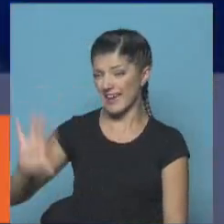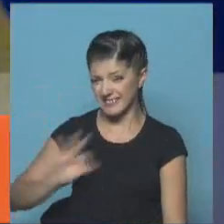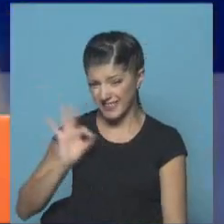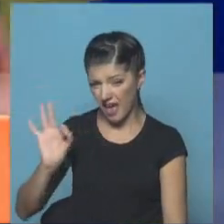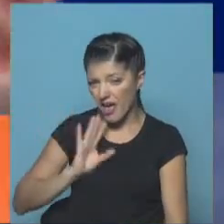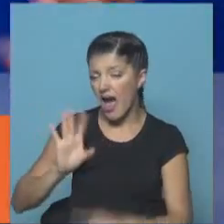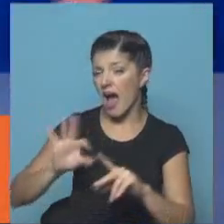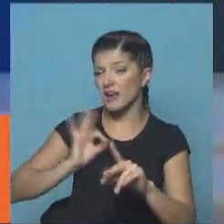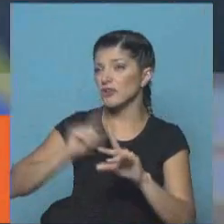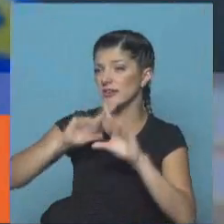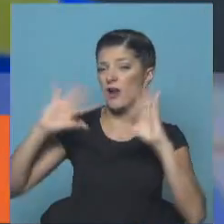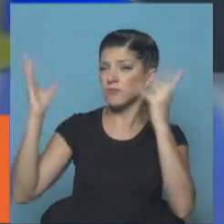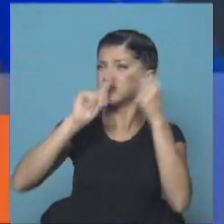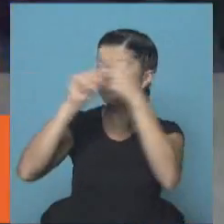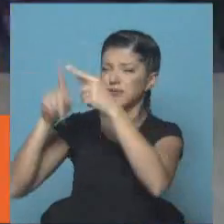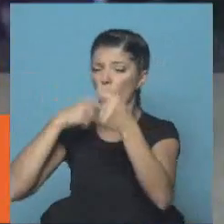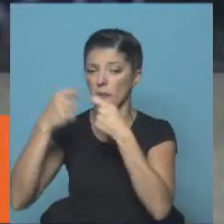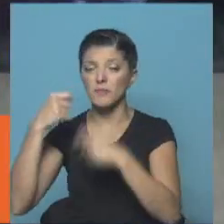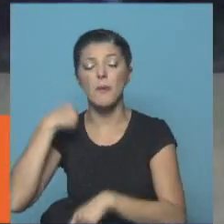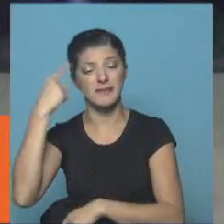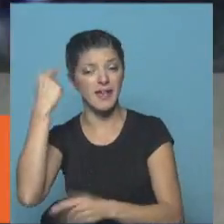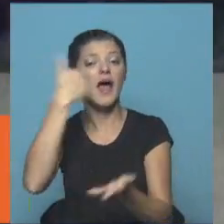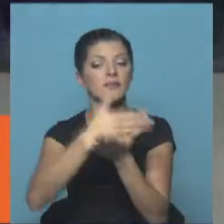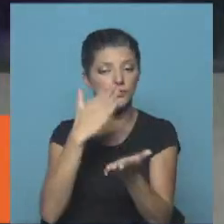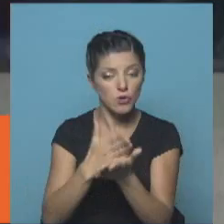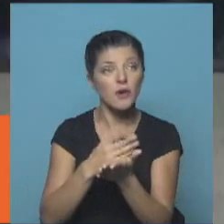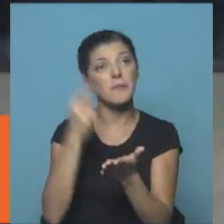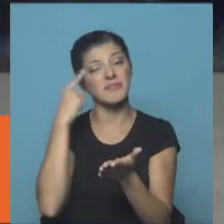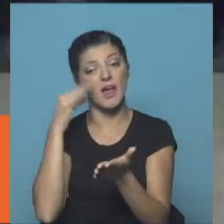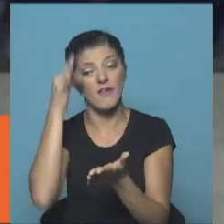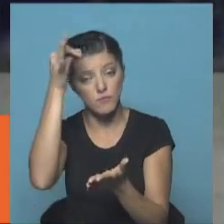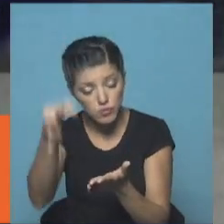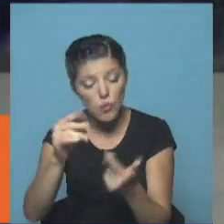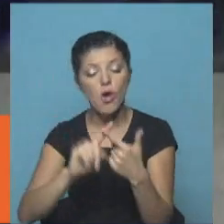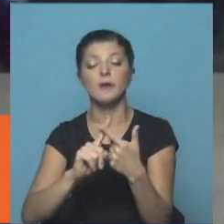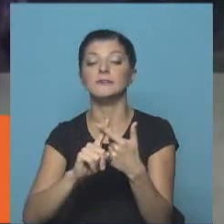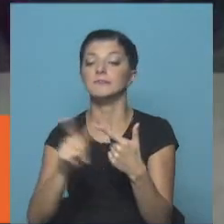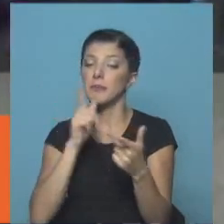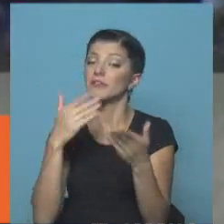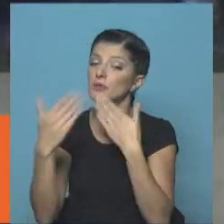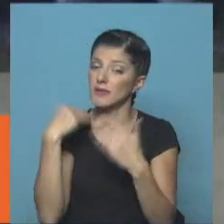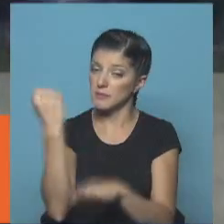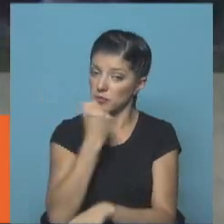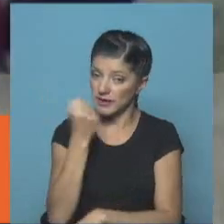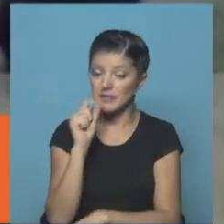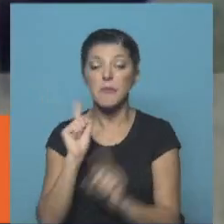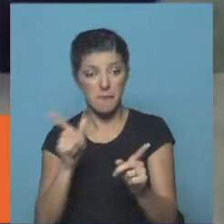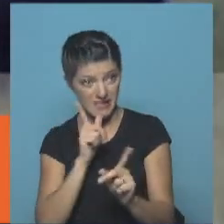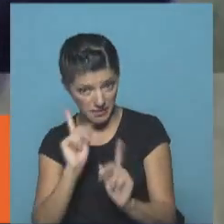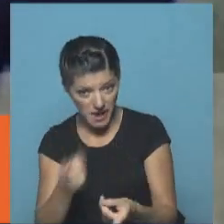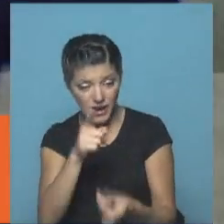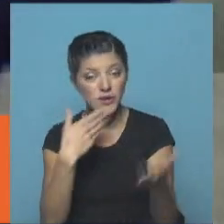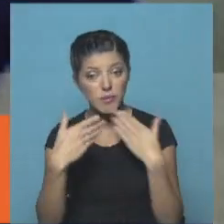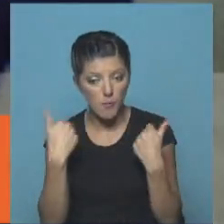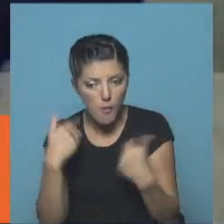época de Prebisch, hay que pensar sectores, hay que pensar una visión de largo plazo. Creo que nos merecemos un debate importante. Creo que nos habilita este debate también a pensar cuál es el